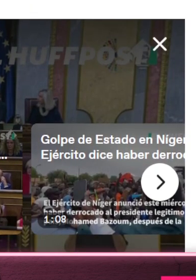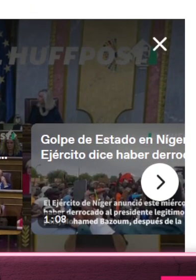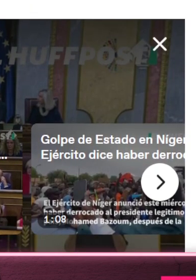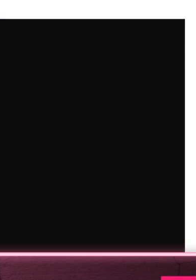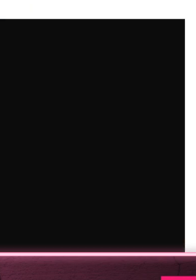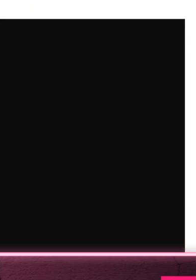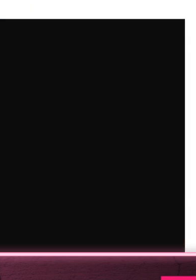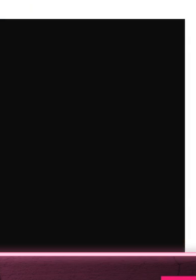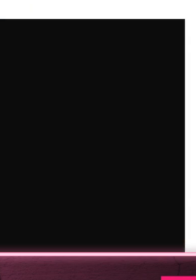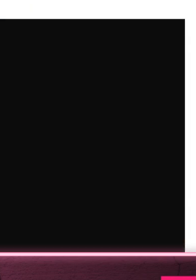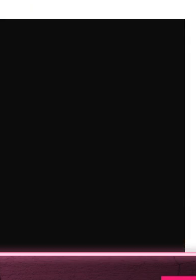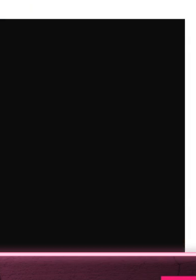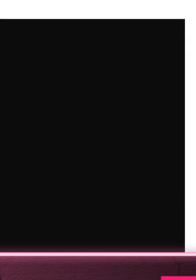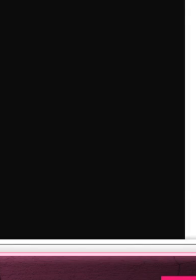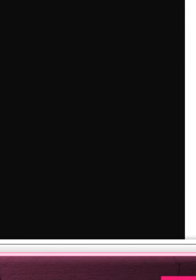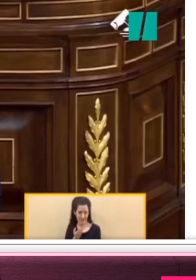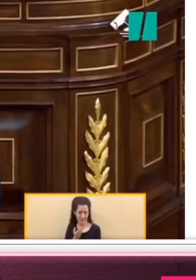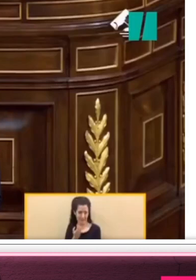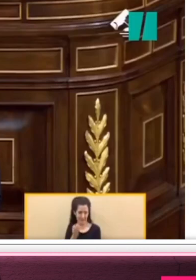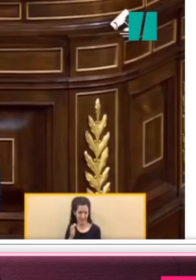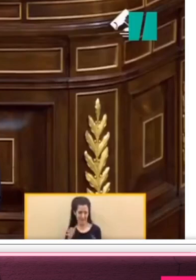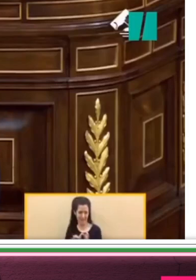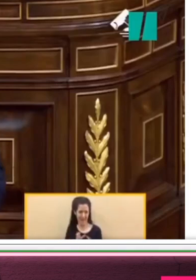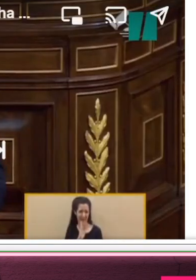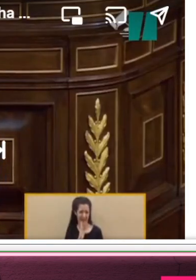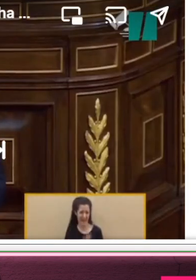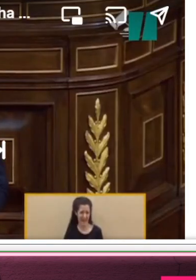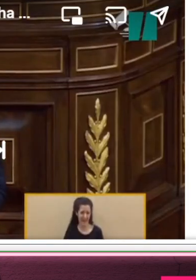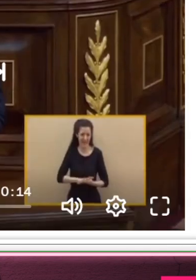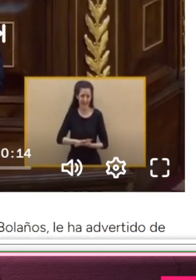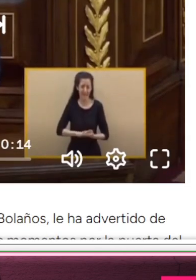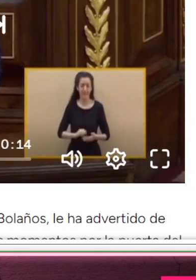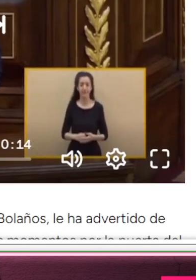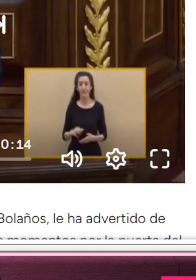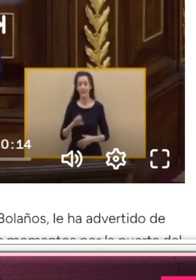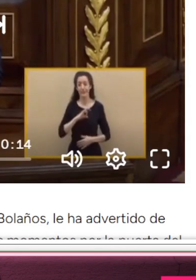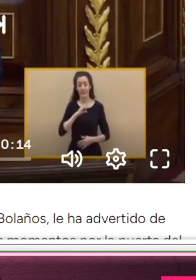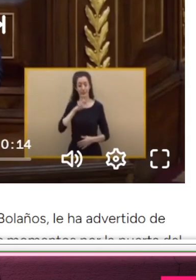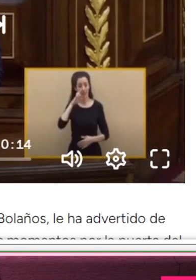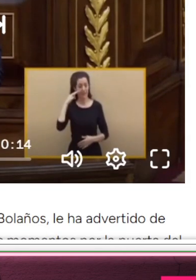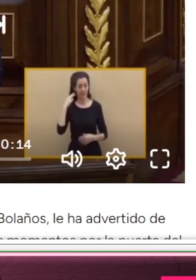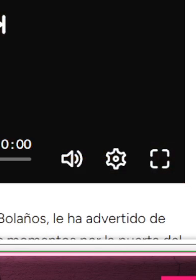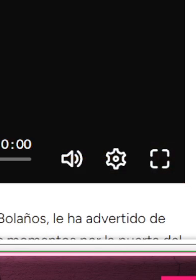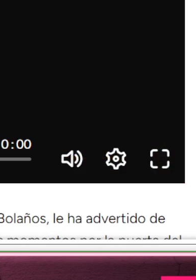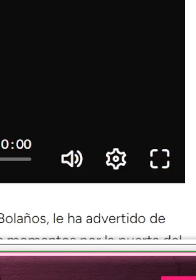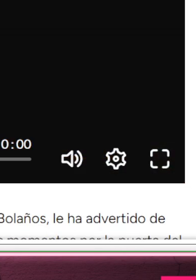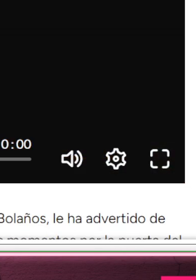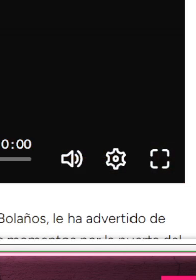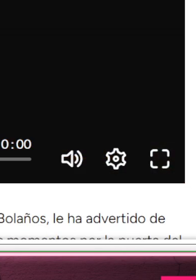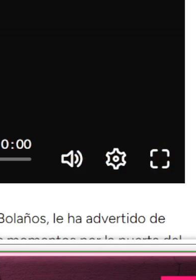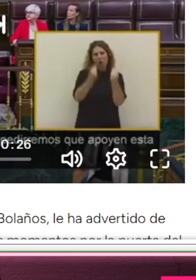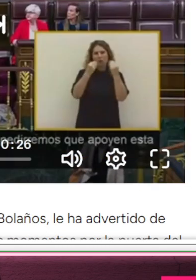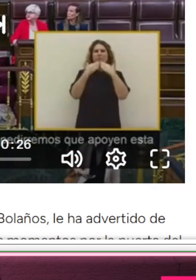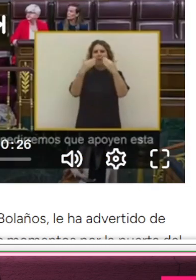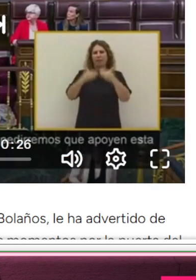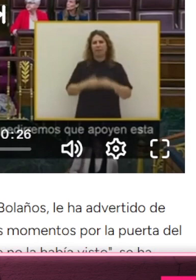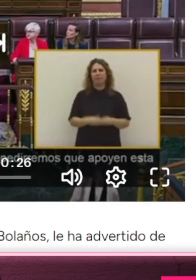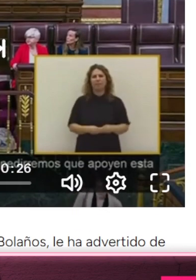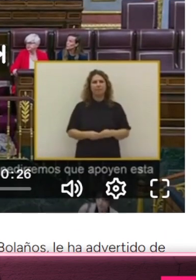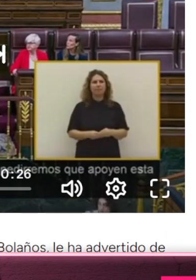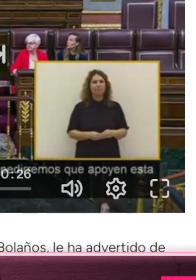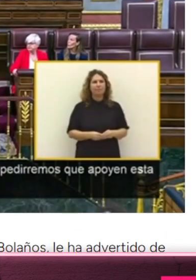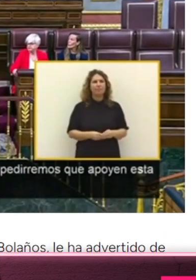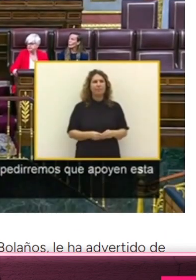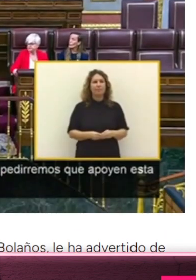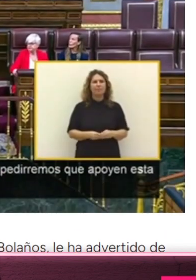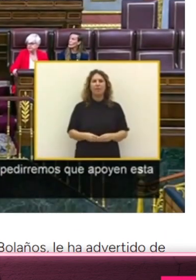cuando para luego quedarse callada para su sorpresa al Señor Simón se le llama más